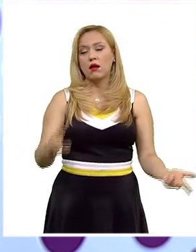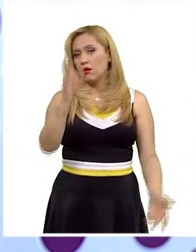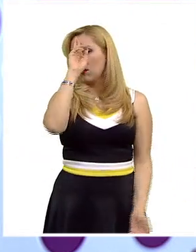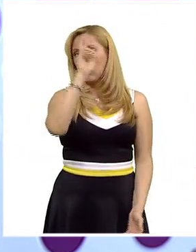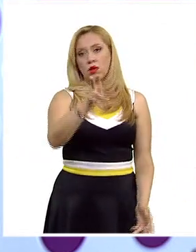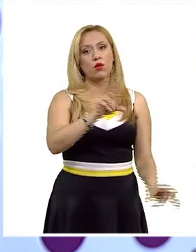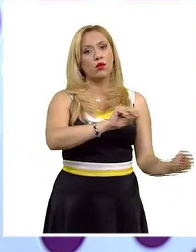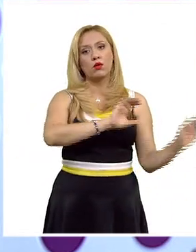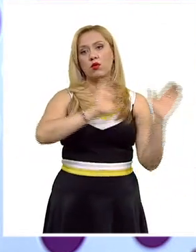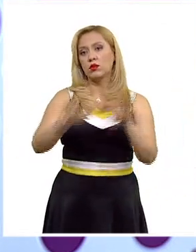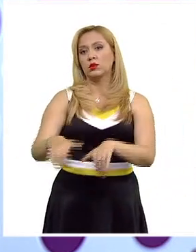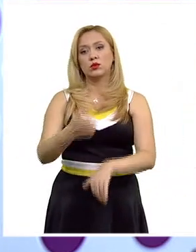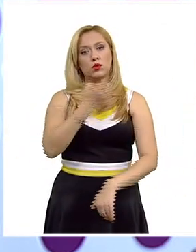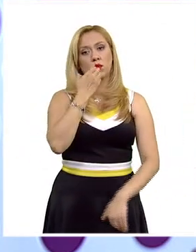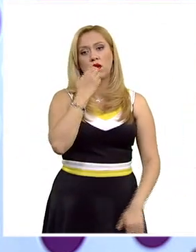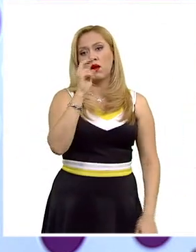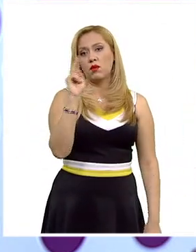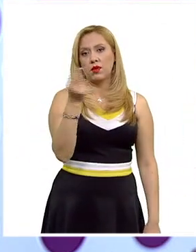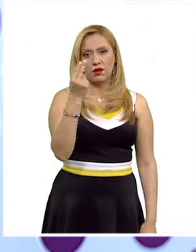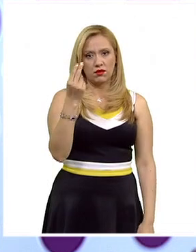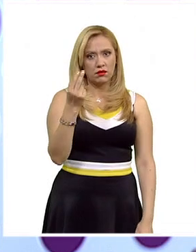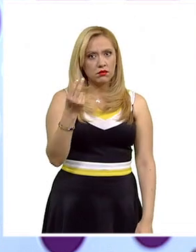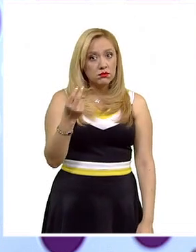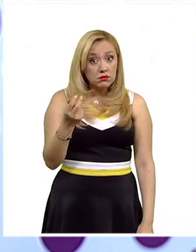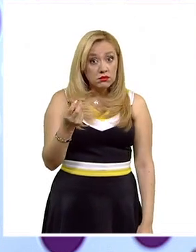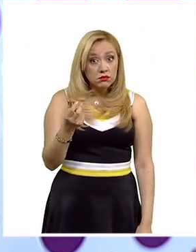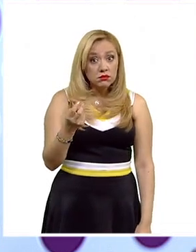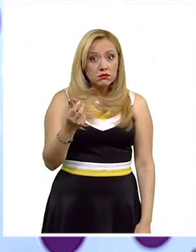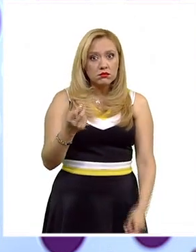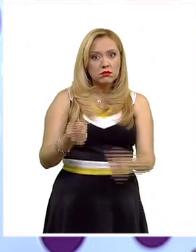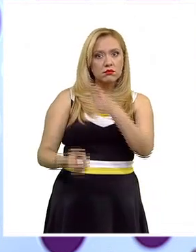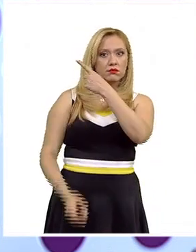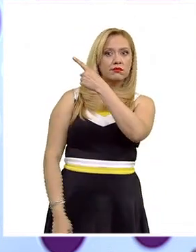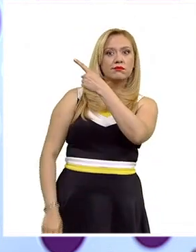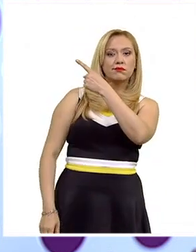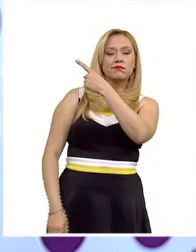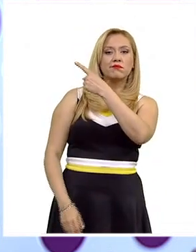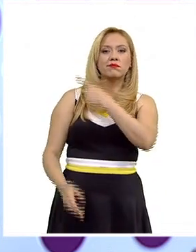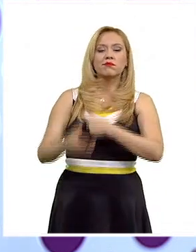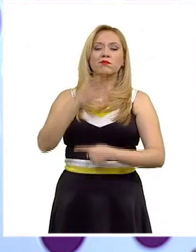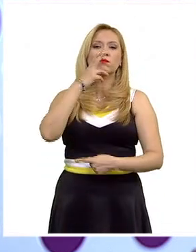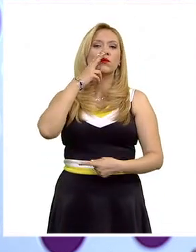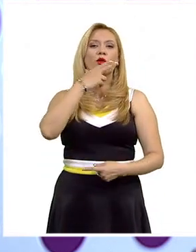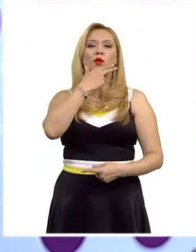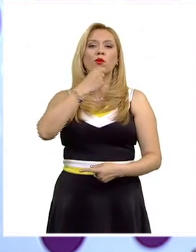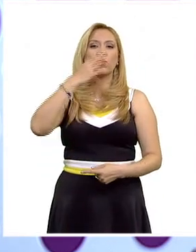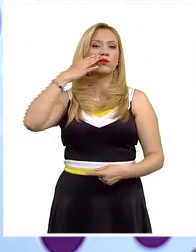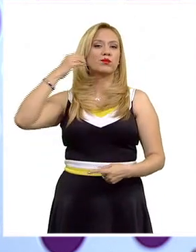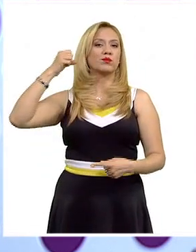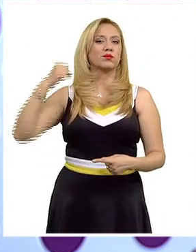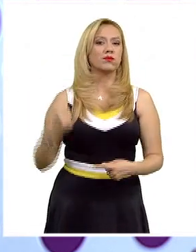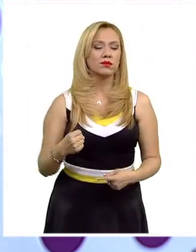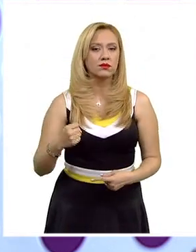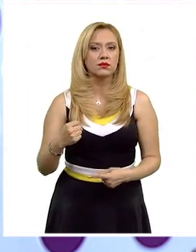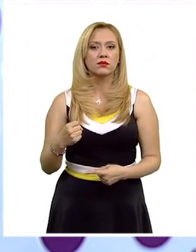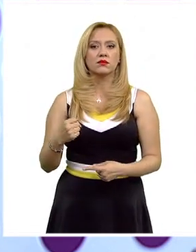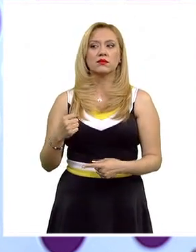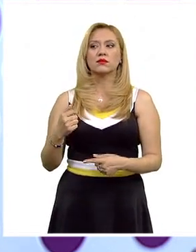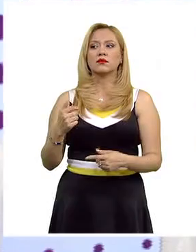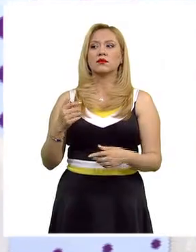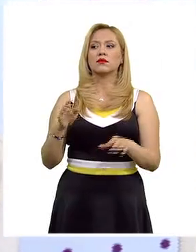universidades. Y eso me parece que es la representación de la máxima de las sociedades patriarcales, en donde a través de una serie de